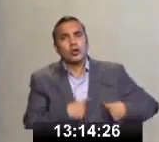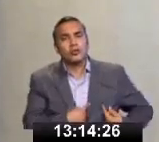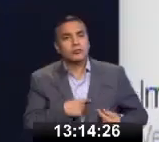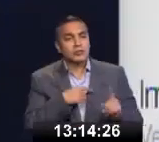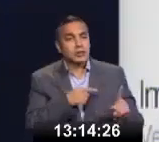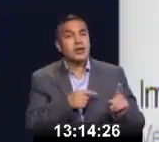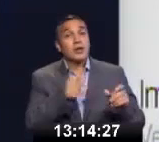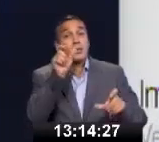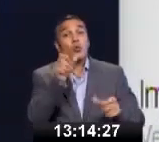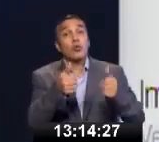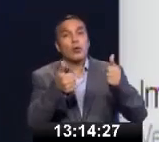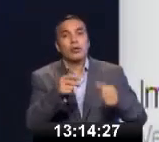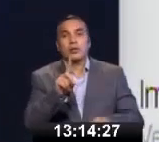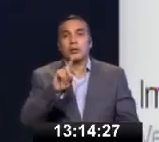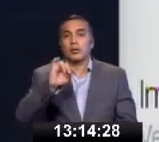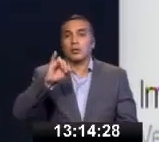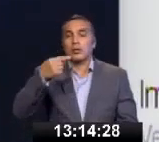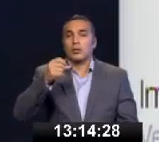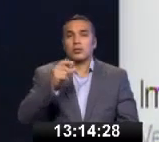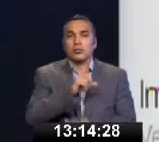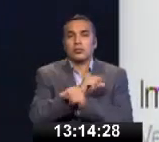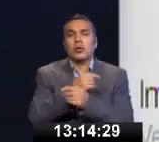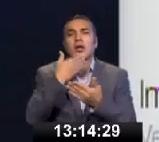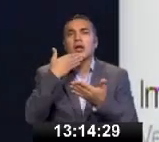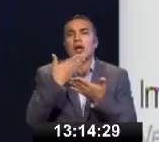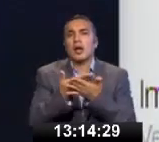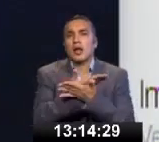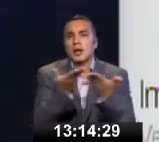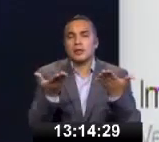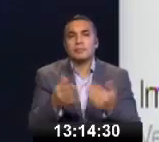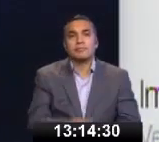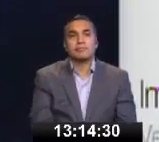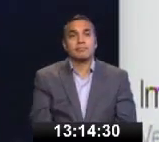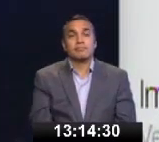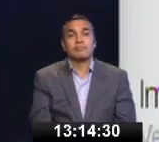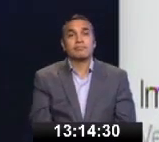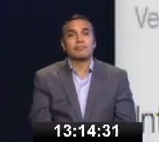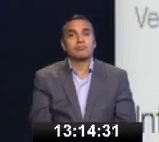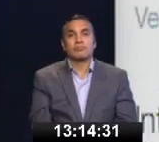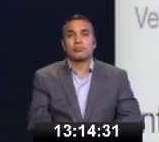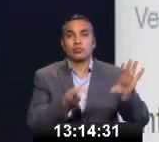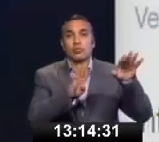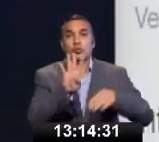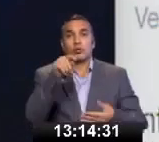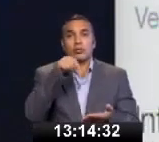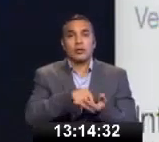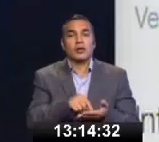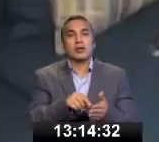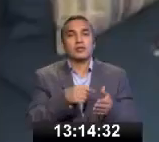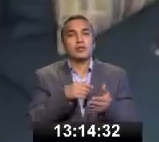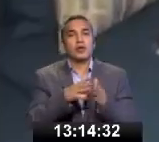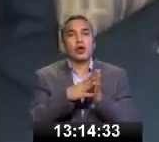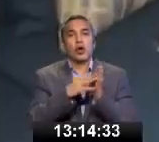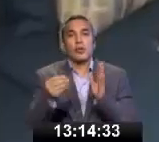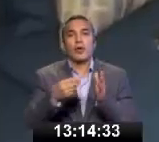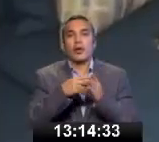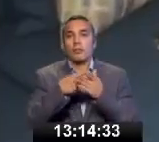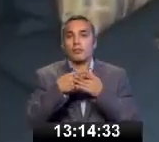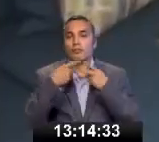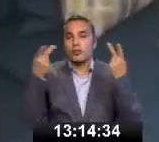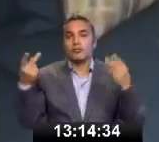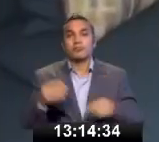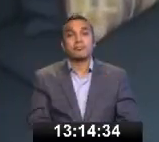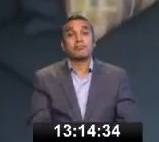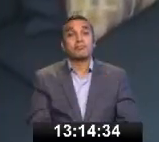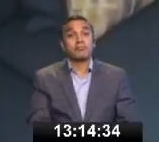Es honestidad. Diego escribió un tuit de agradecimiento que al cierre de este reportaje superó las 94,000 impresiones y cree que